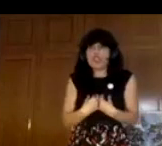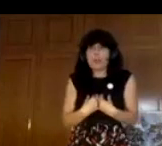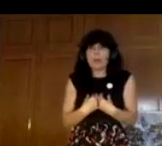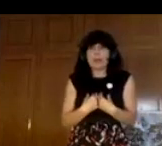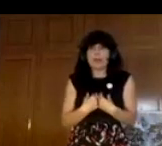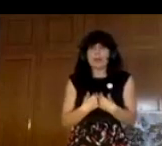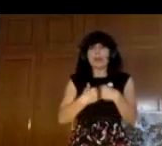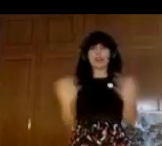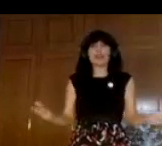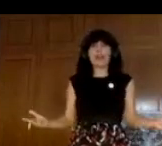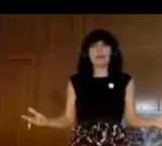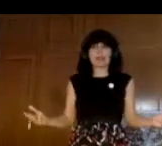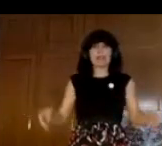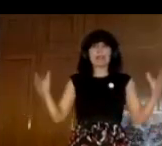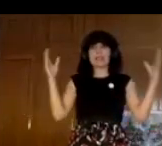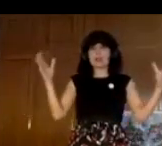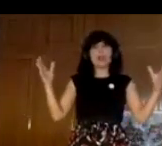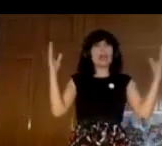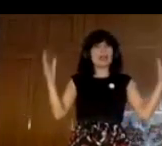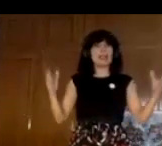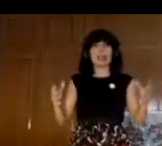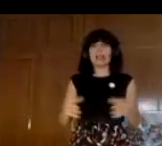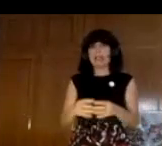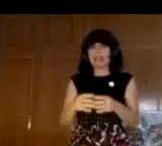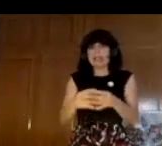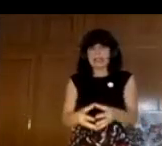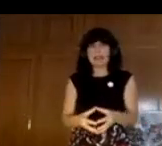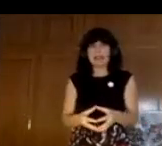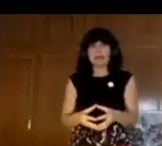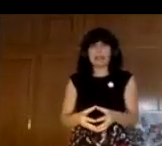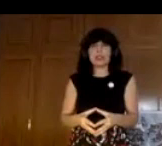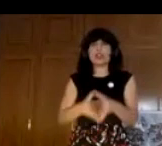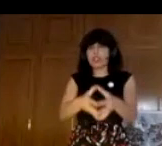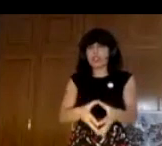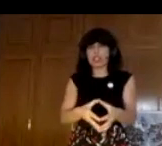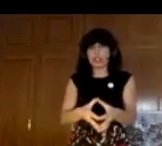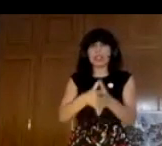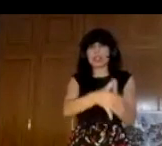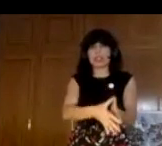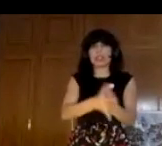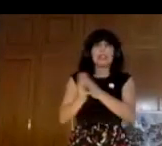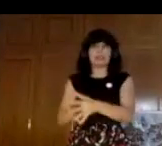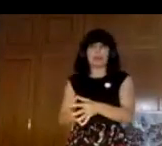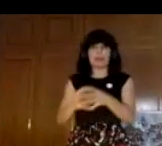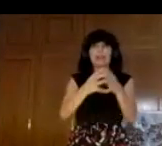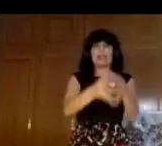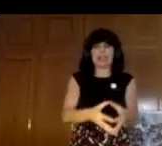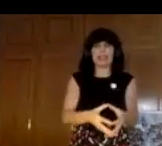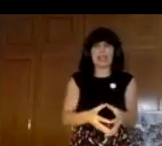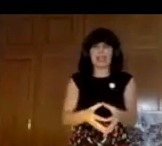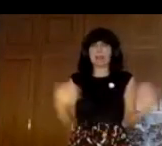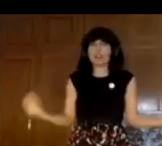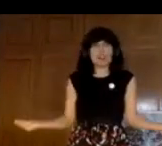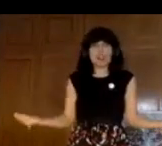nosotros como población no nos vale para nada. Sin duda a la gente que está trabajando en esto, todos esos datos les enriquecen y les permiten